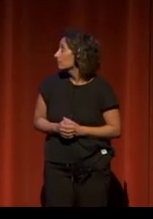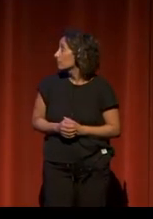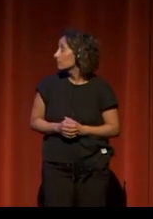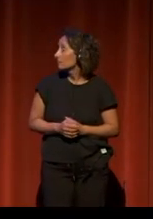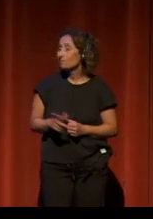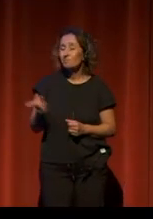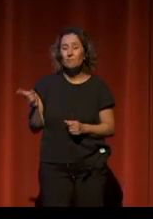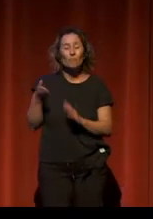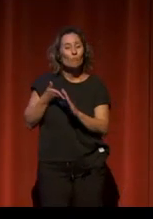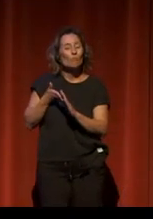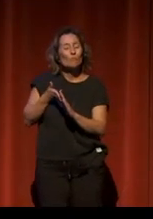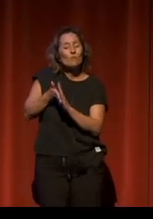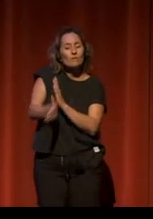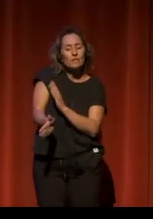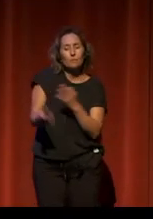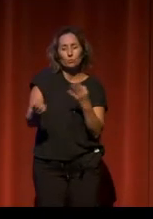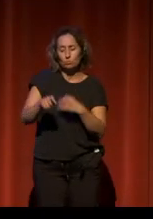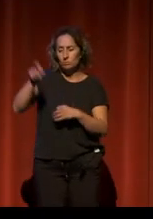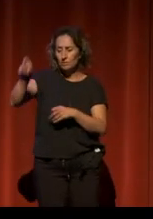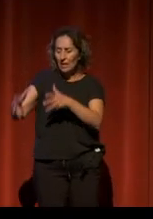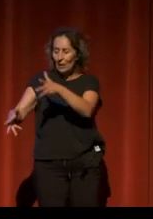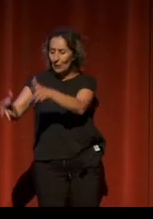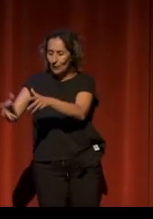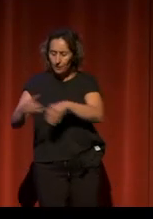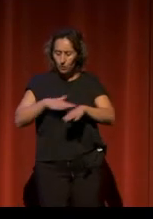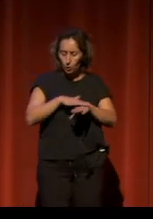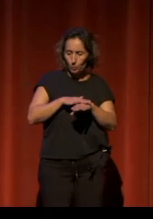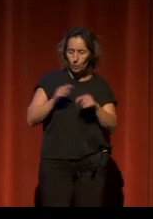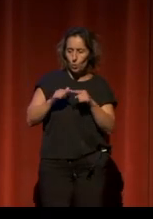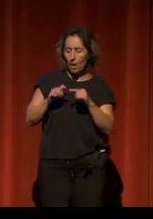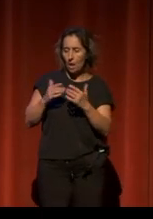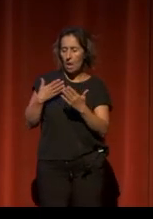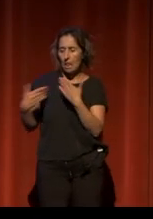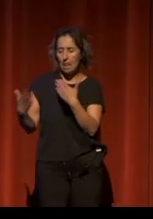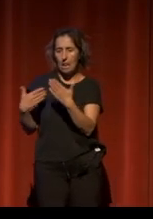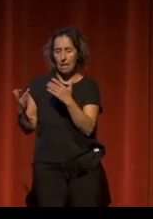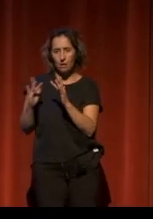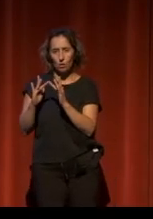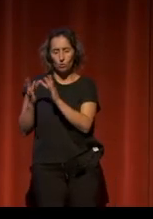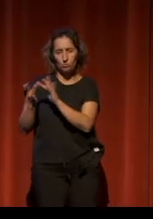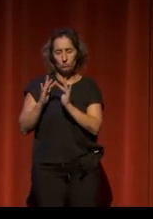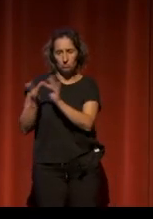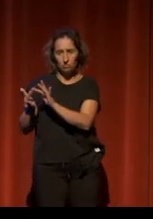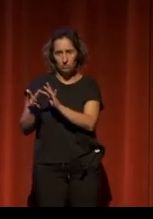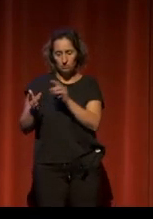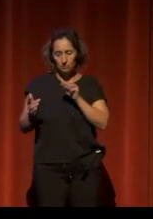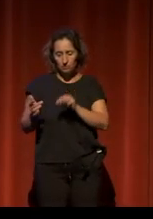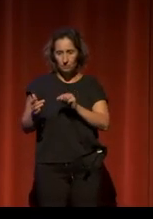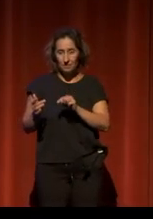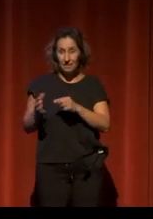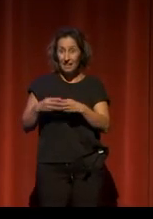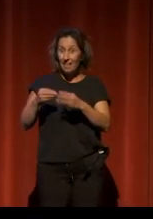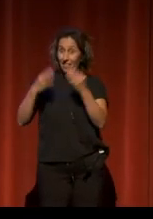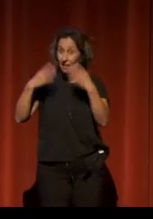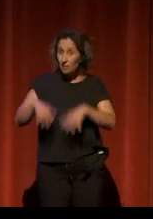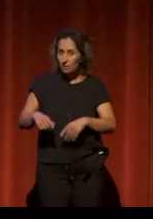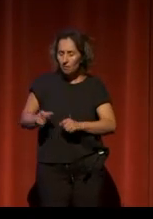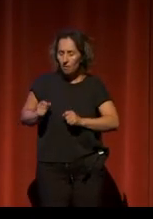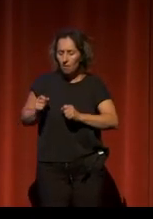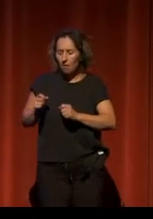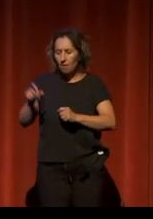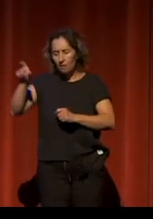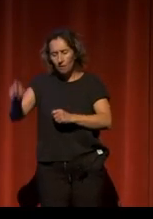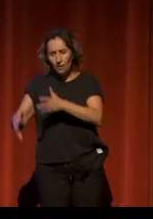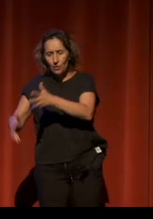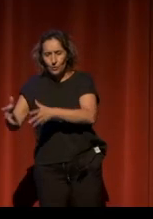definamos como una conversación entre los ciudadanos y el gobierno no que trabajaba la idea de reforzar la democracia la confianza entre los